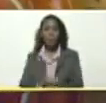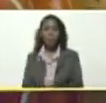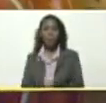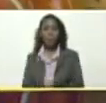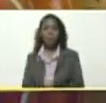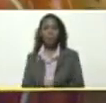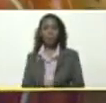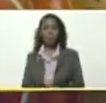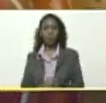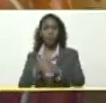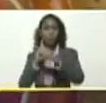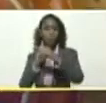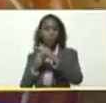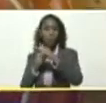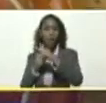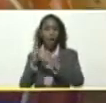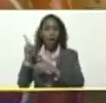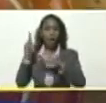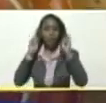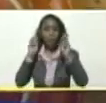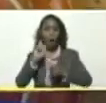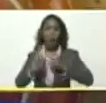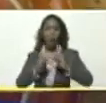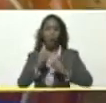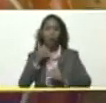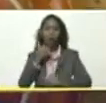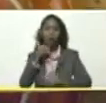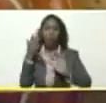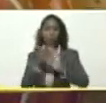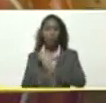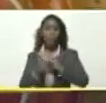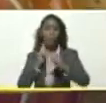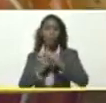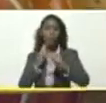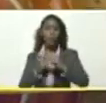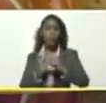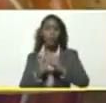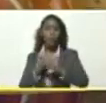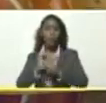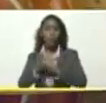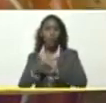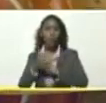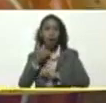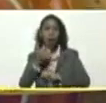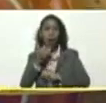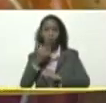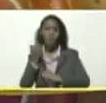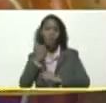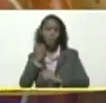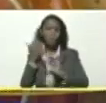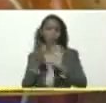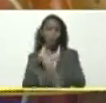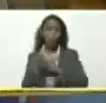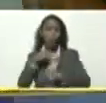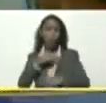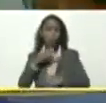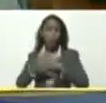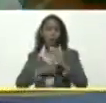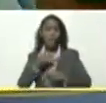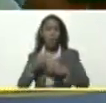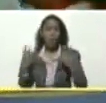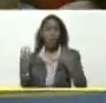la pesquisa en los casos que tengamos positivos de COVID y de malaria. Todo esto lo hacemos en